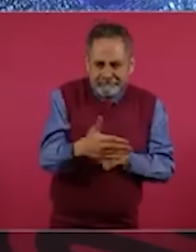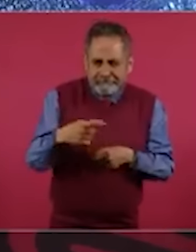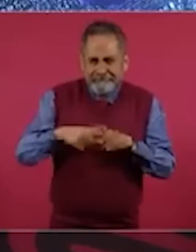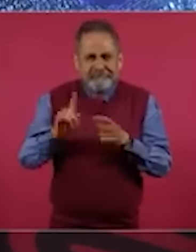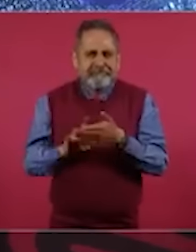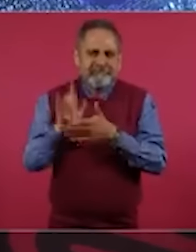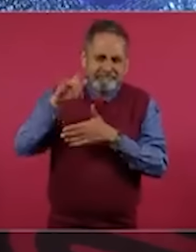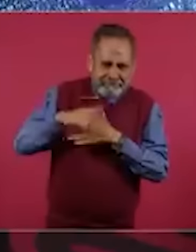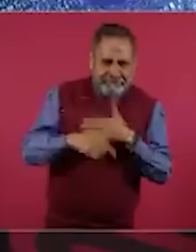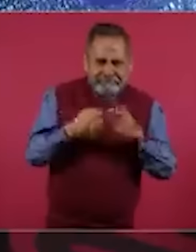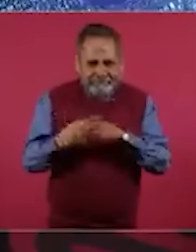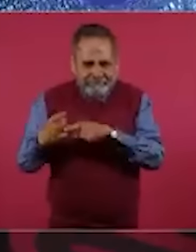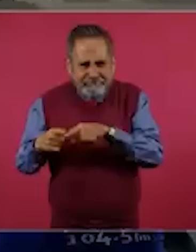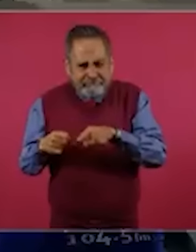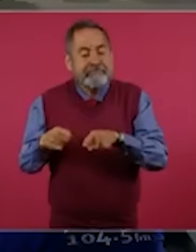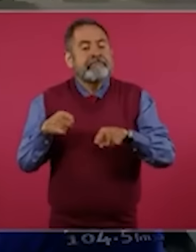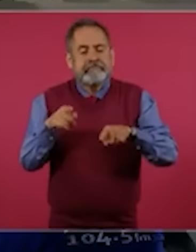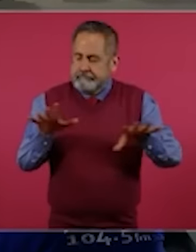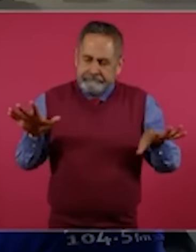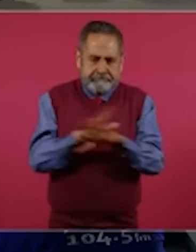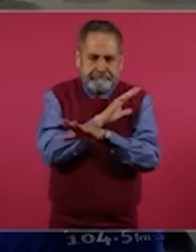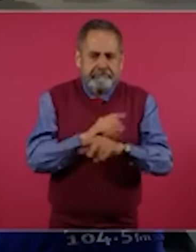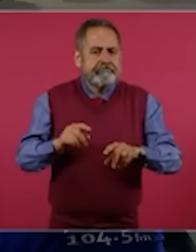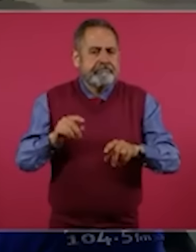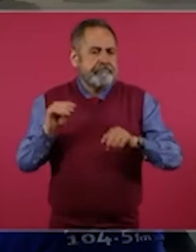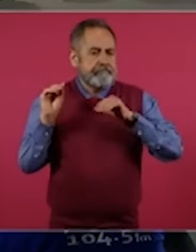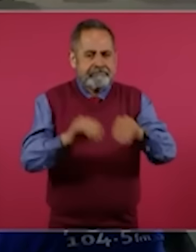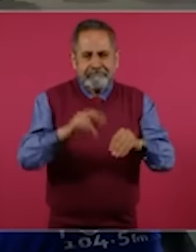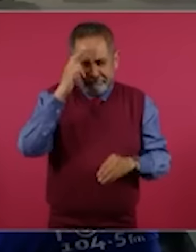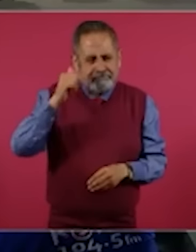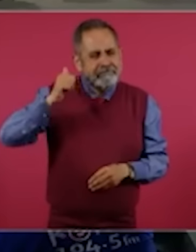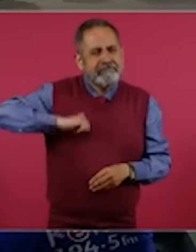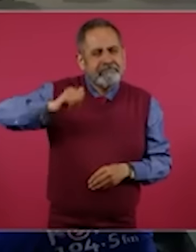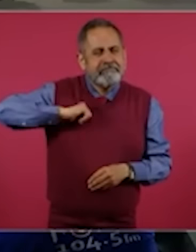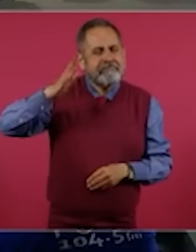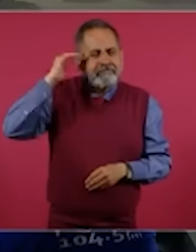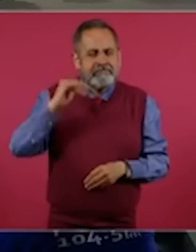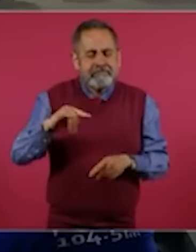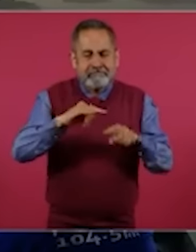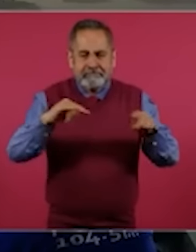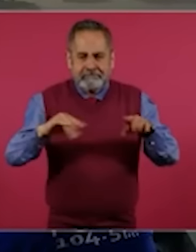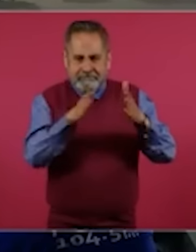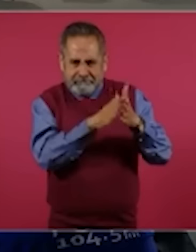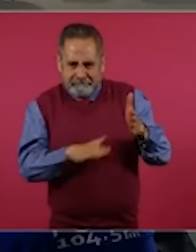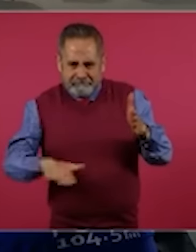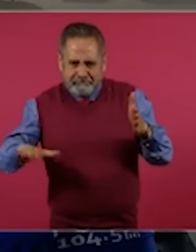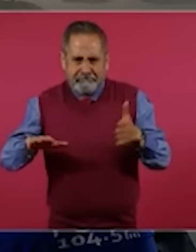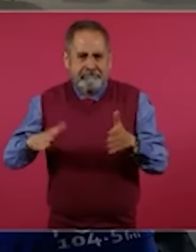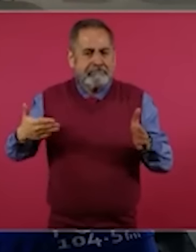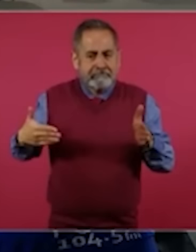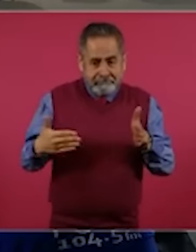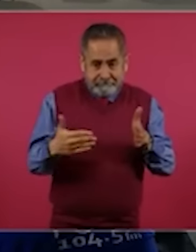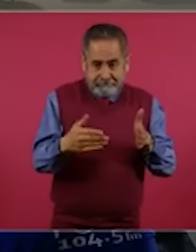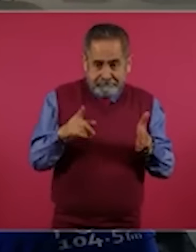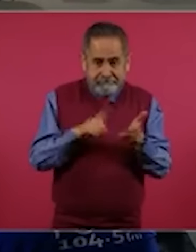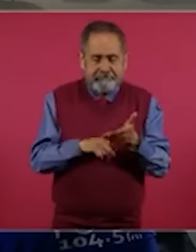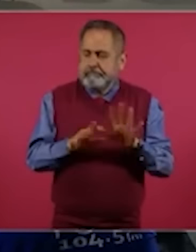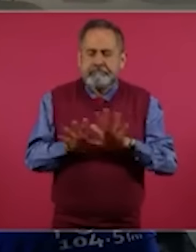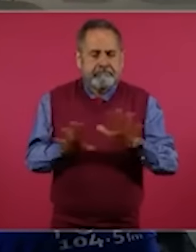de Cultura Urbana. Lo que eran las antiguas albercas en donde se encerraban animales, ahora los jóvenes